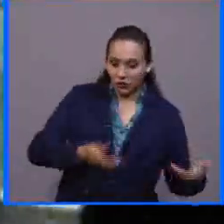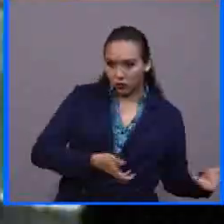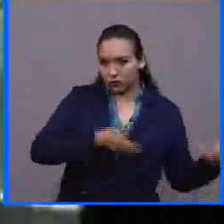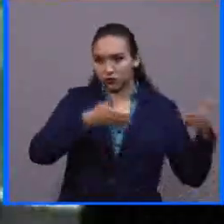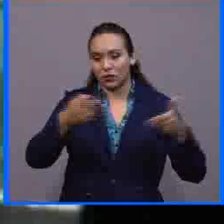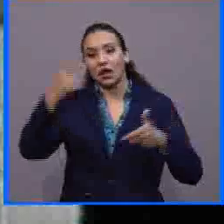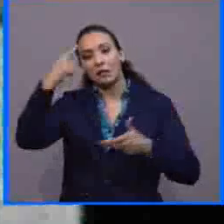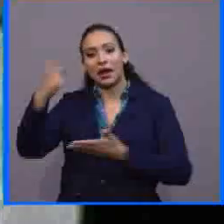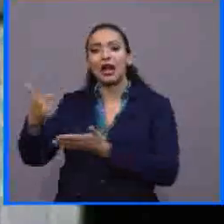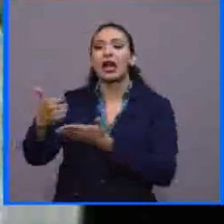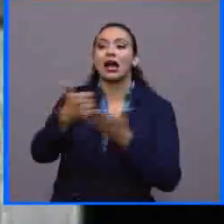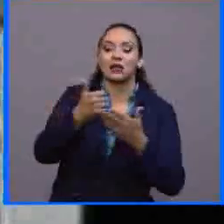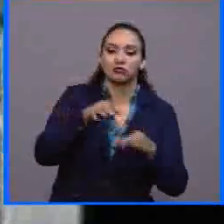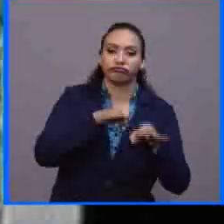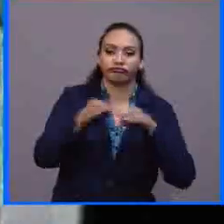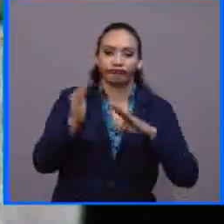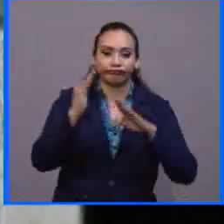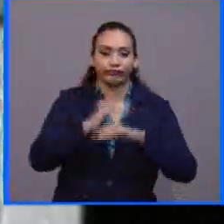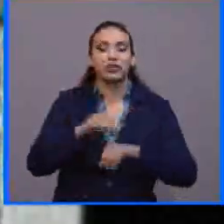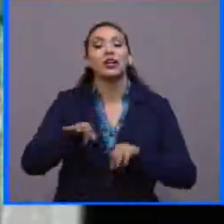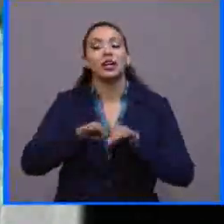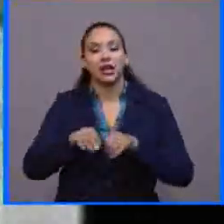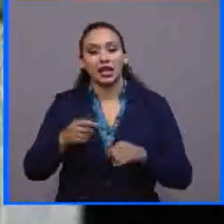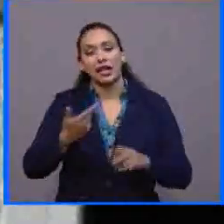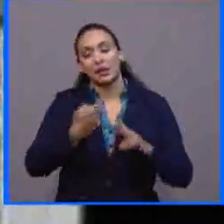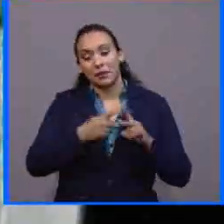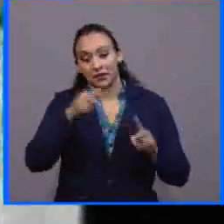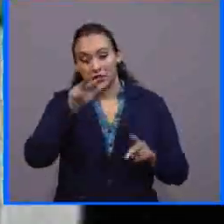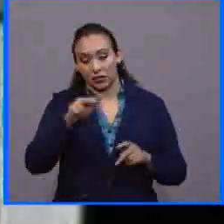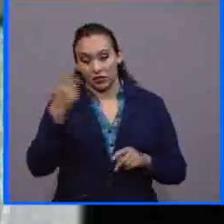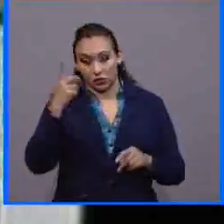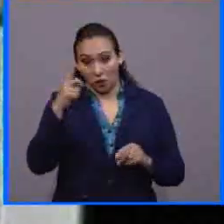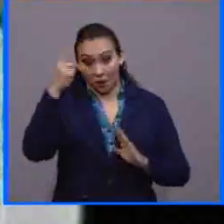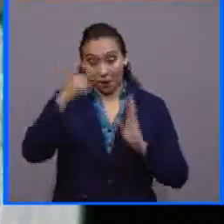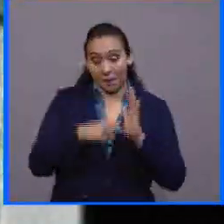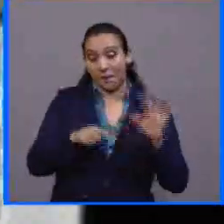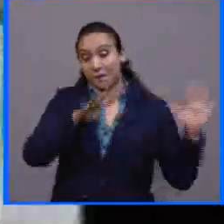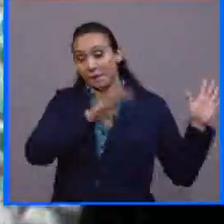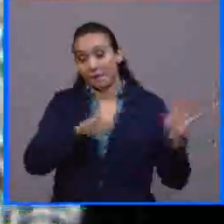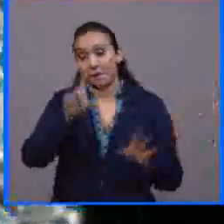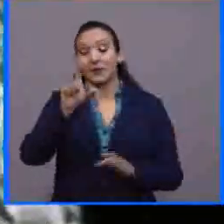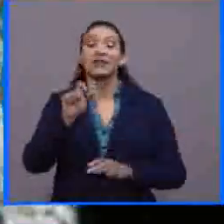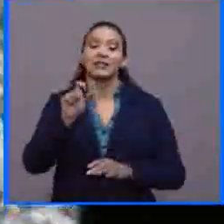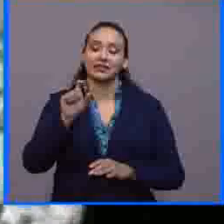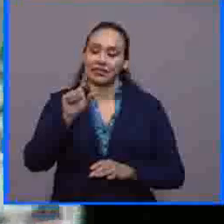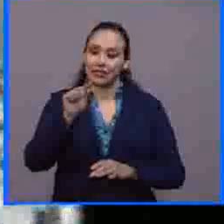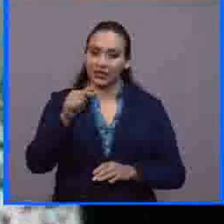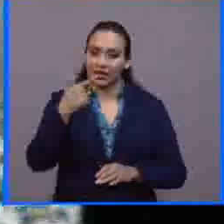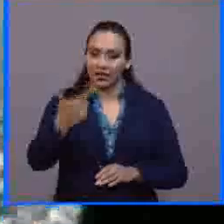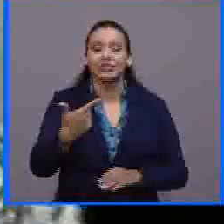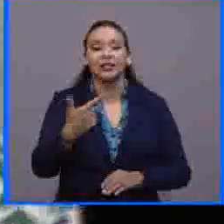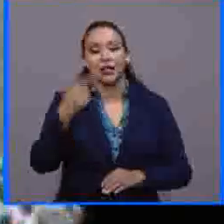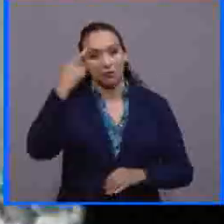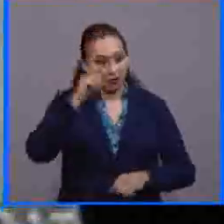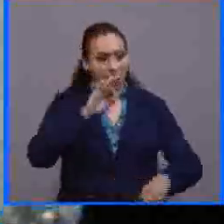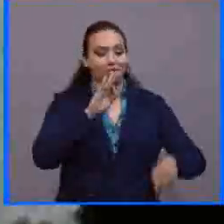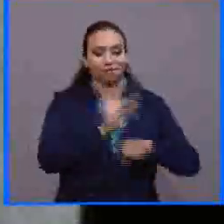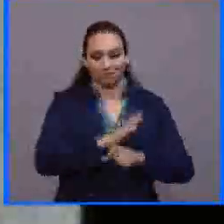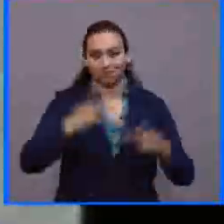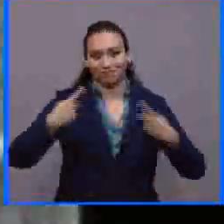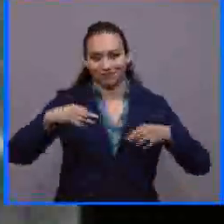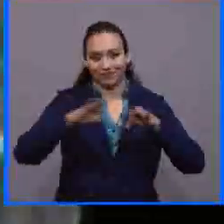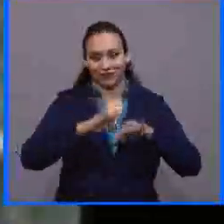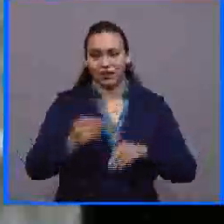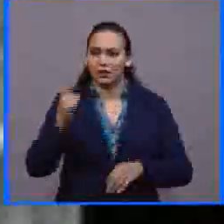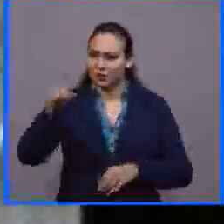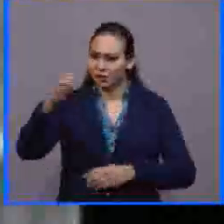Conciliación y Arbitraje, instancia que resolvió el 18 de diciembre de 1937 a favor de los trabajadores y